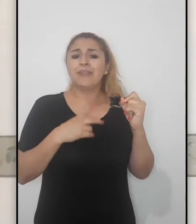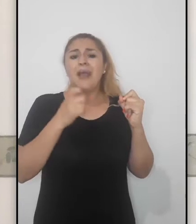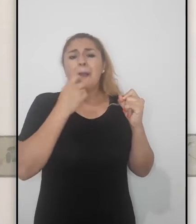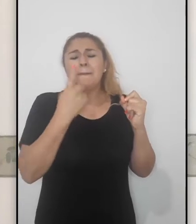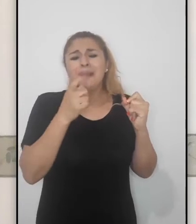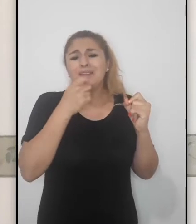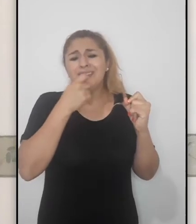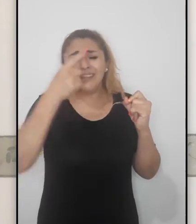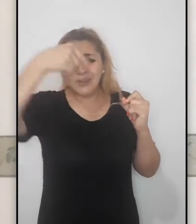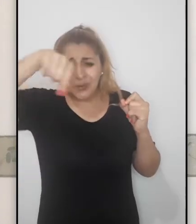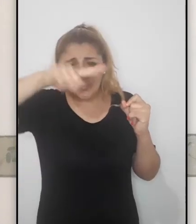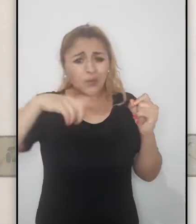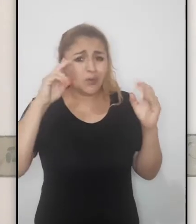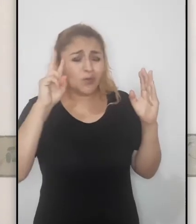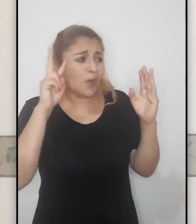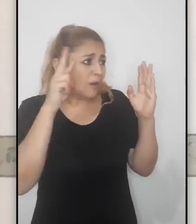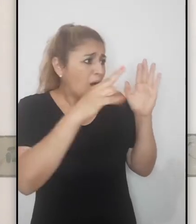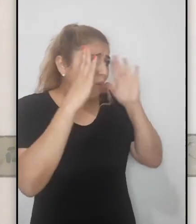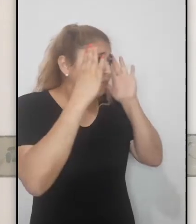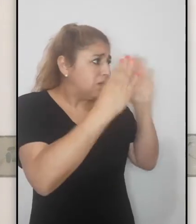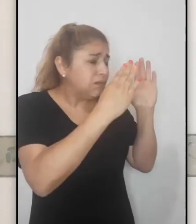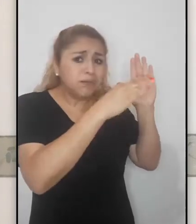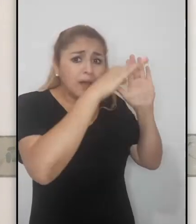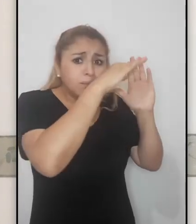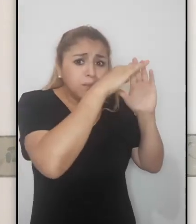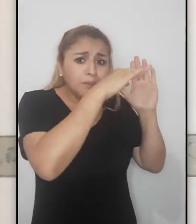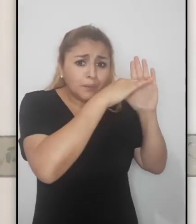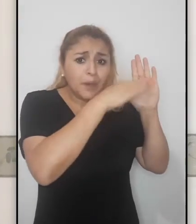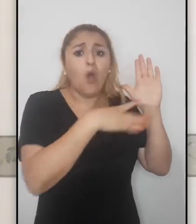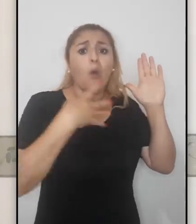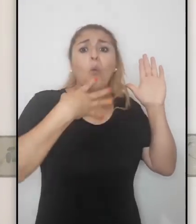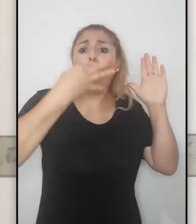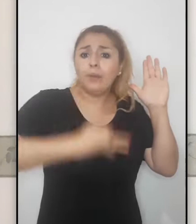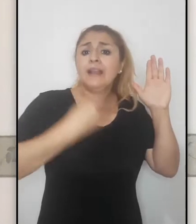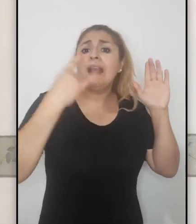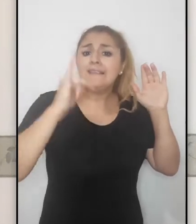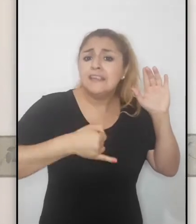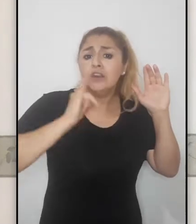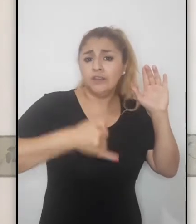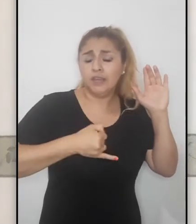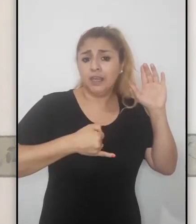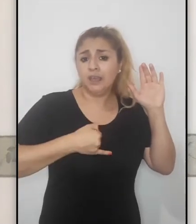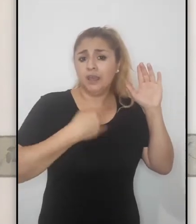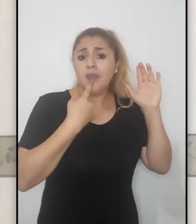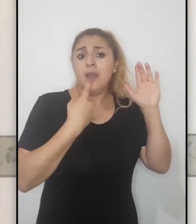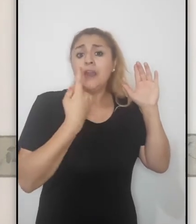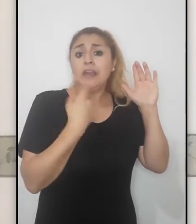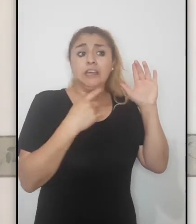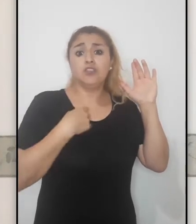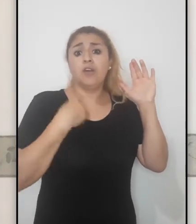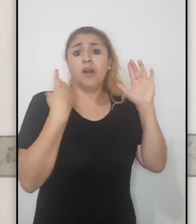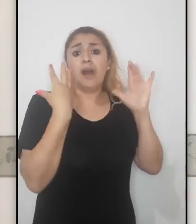hace perder de vista lo principal que el pecado no es una lista de cosas